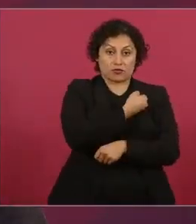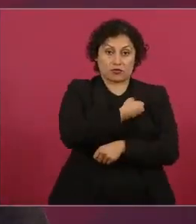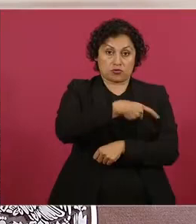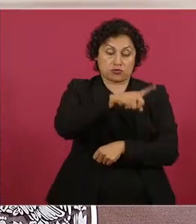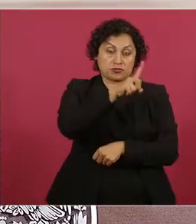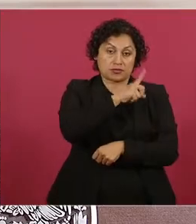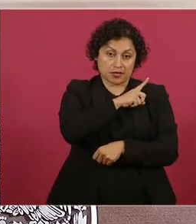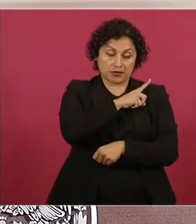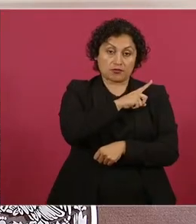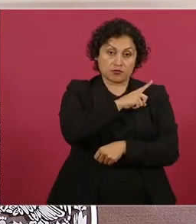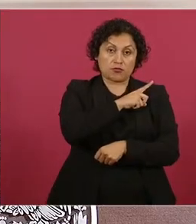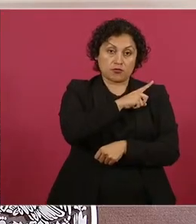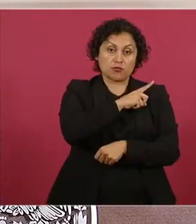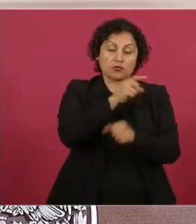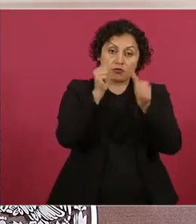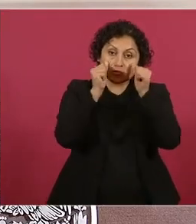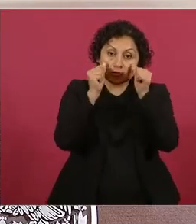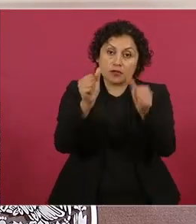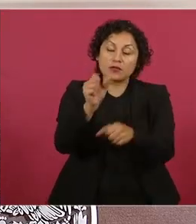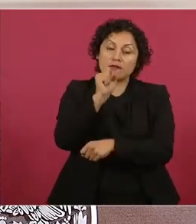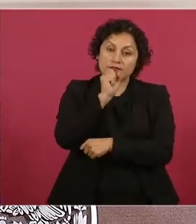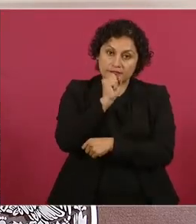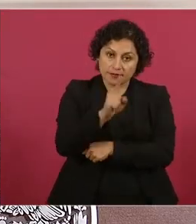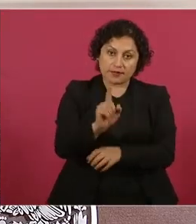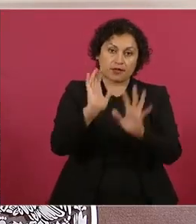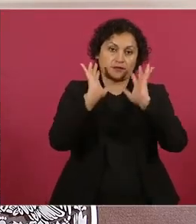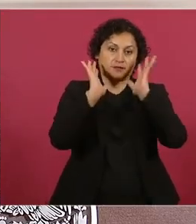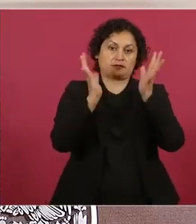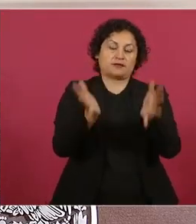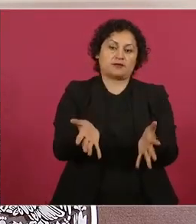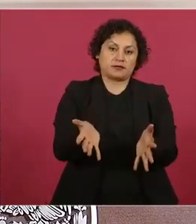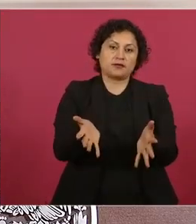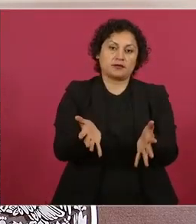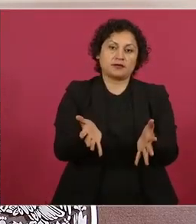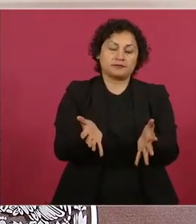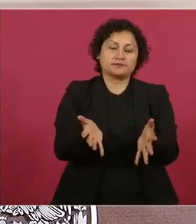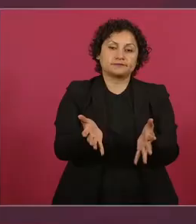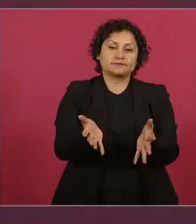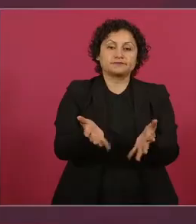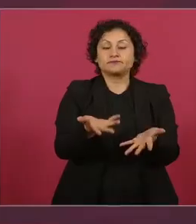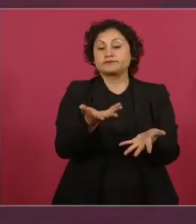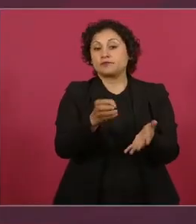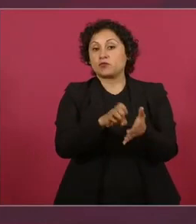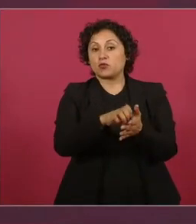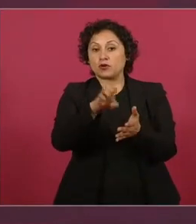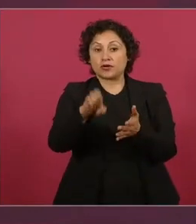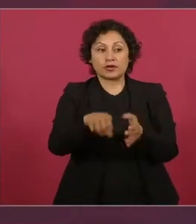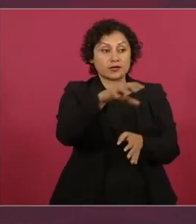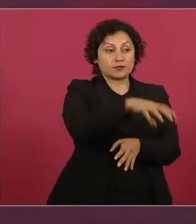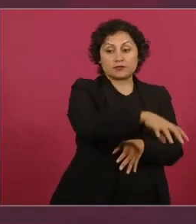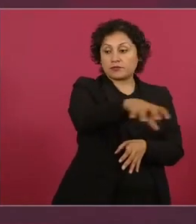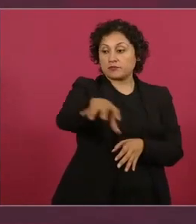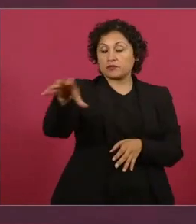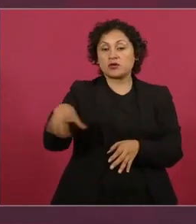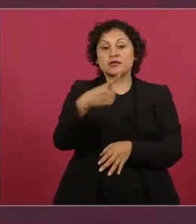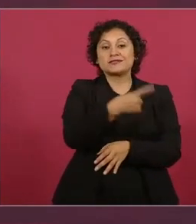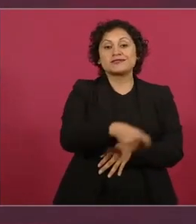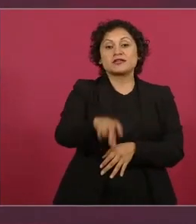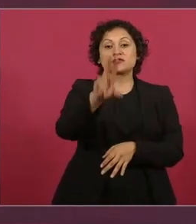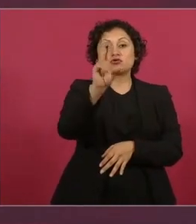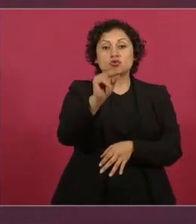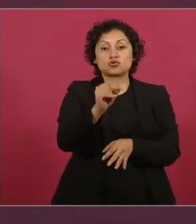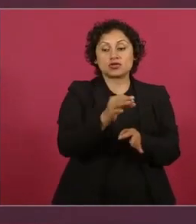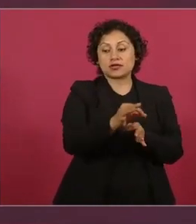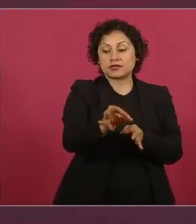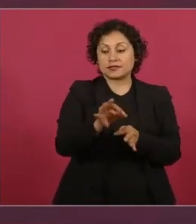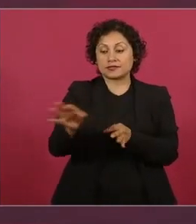desarrollo de problemas, se han protegido en 180 colonias por COFEPRIS cerca de